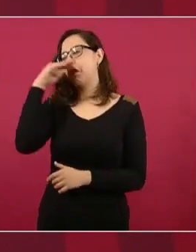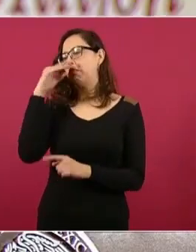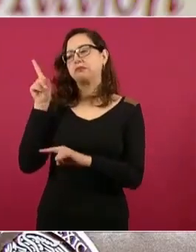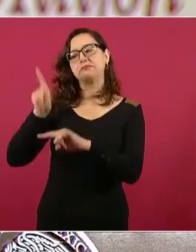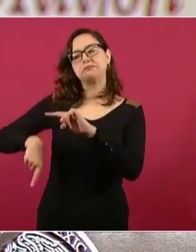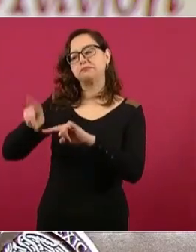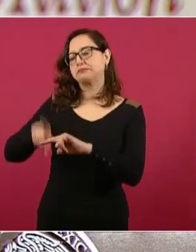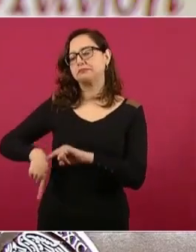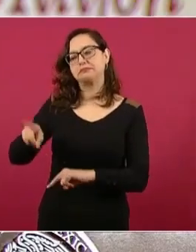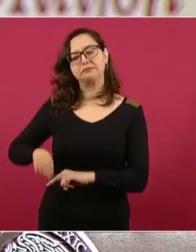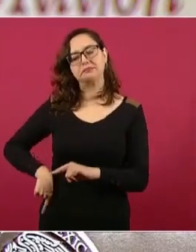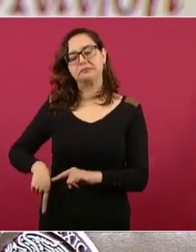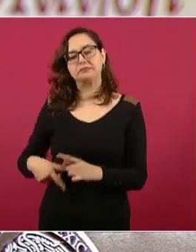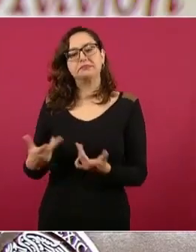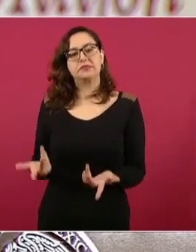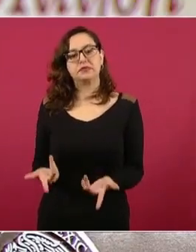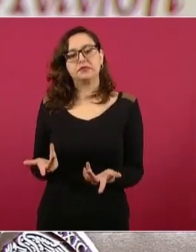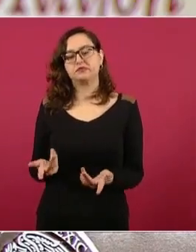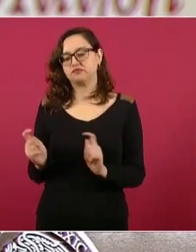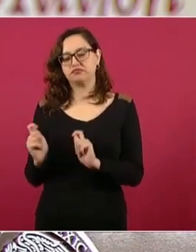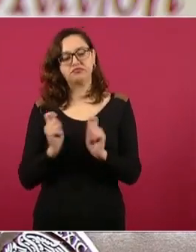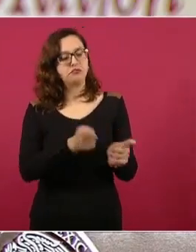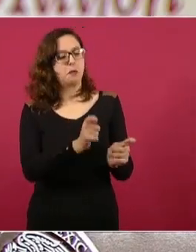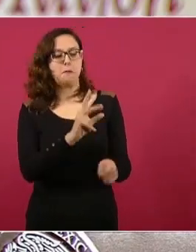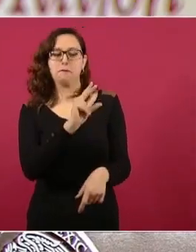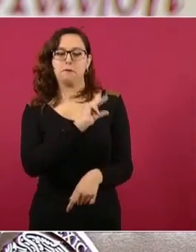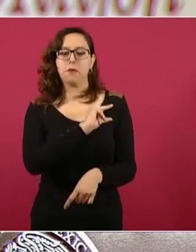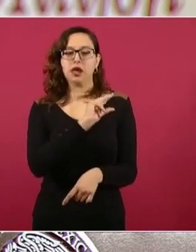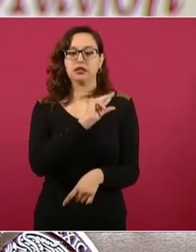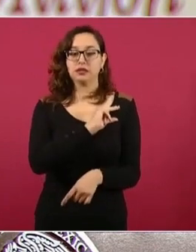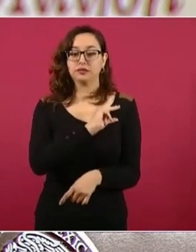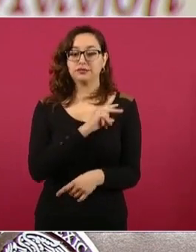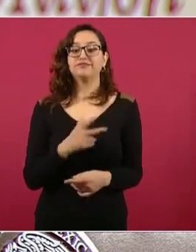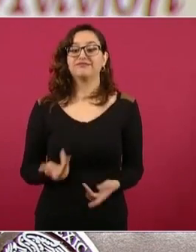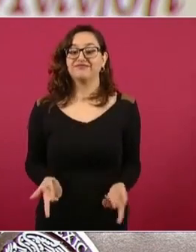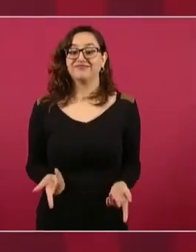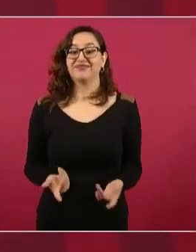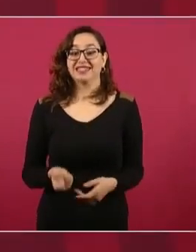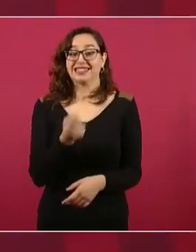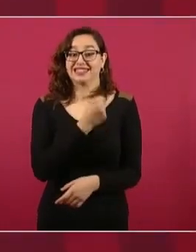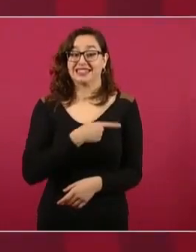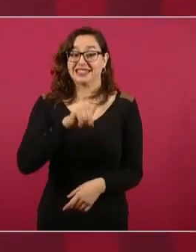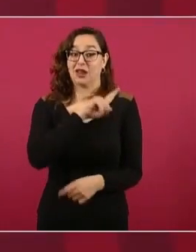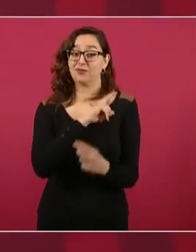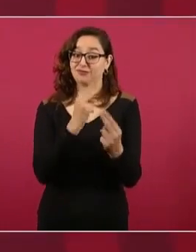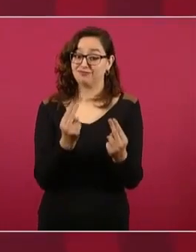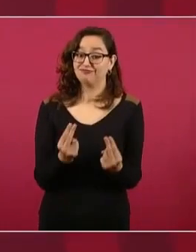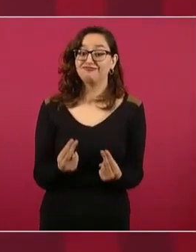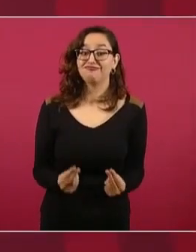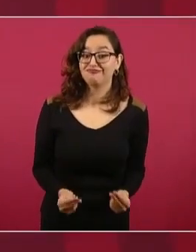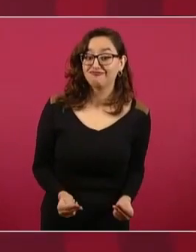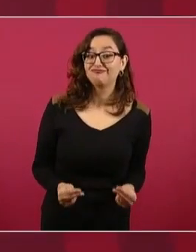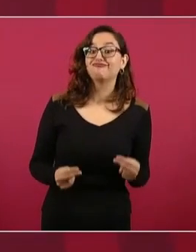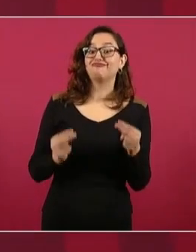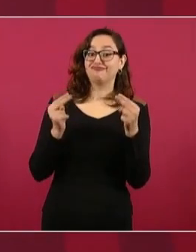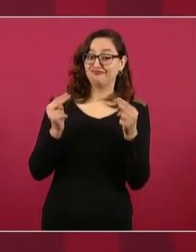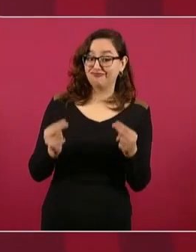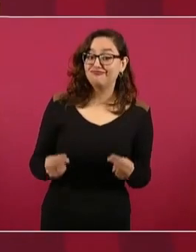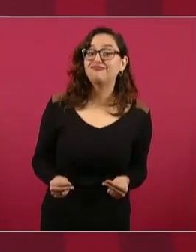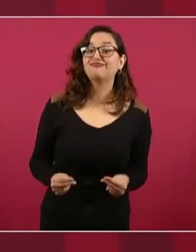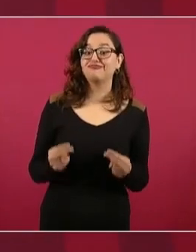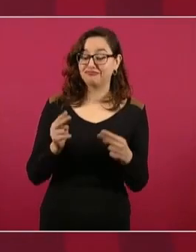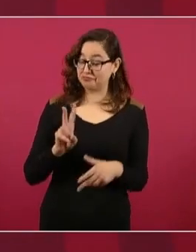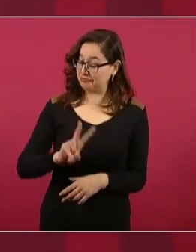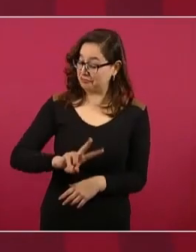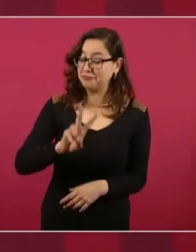público. ¿Por qué razón? La salud es una empresa muy lucrativa en el mundo. Hay grandes corporaciones de